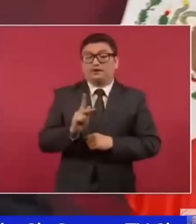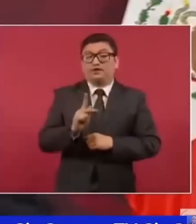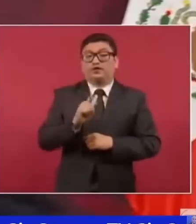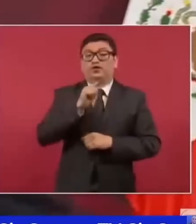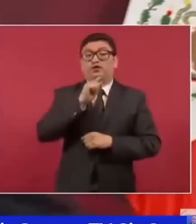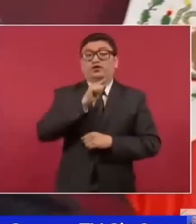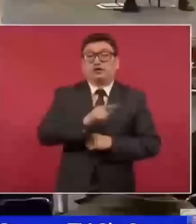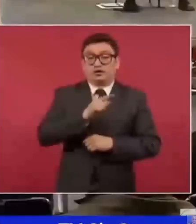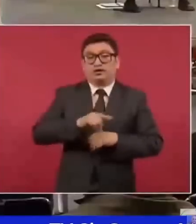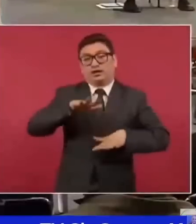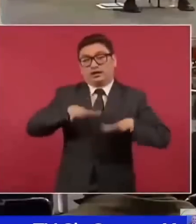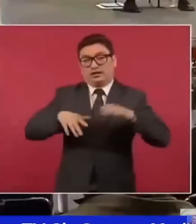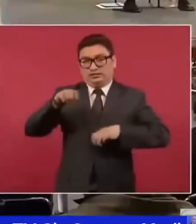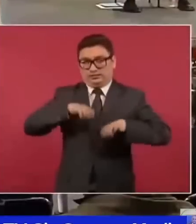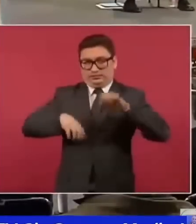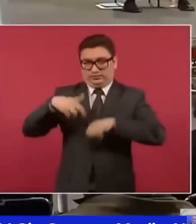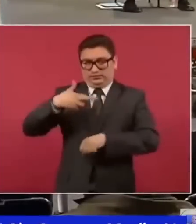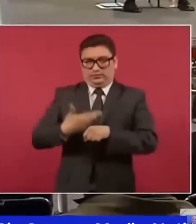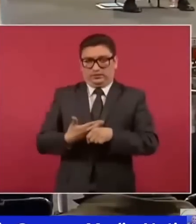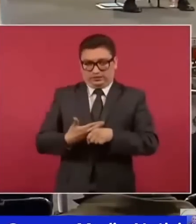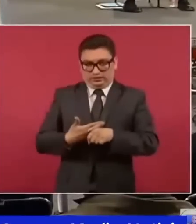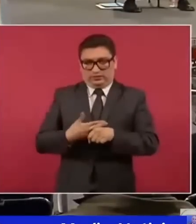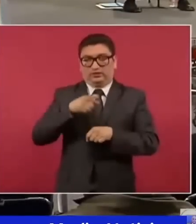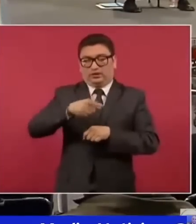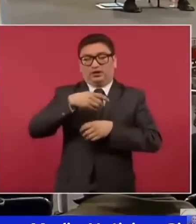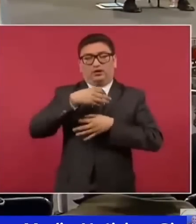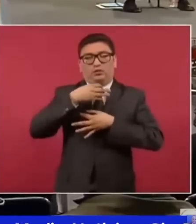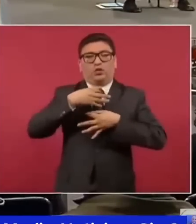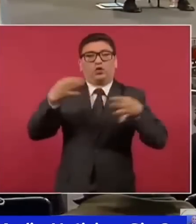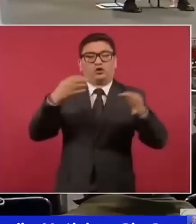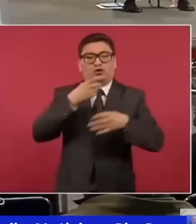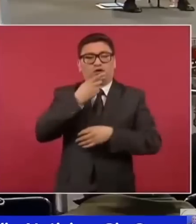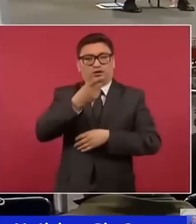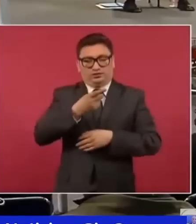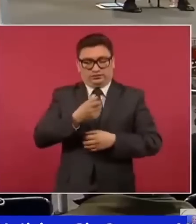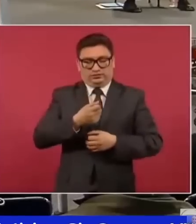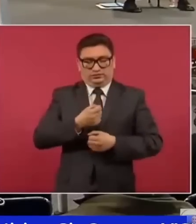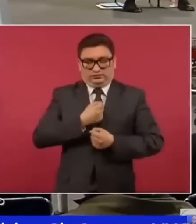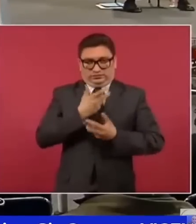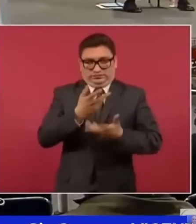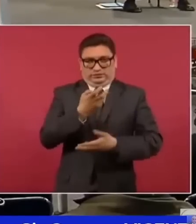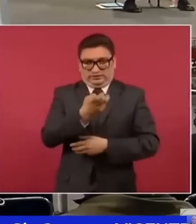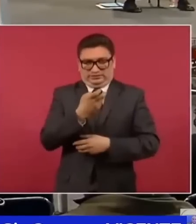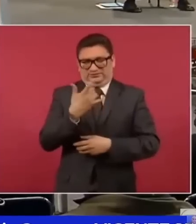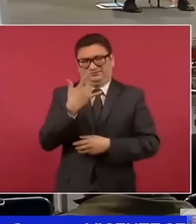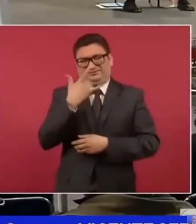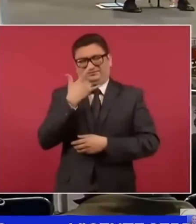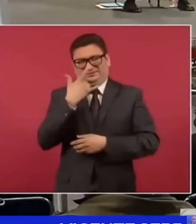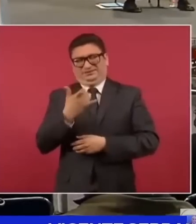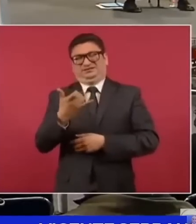las veces embajador, que hace estas declaraciones. Entonces, es muy raro